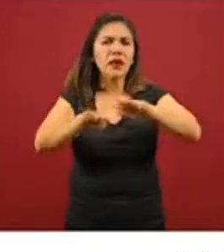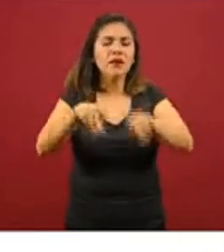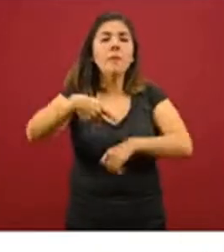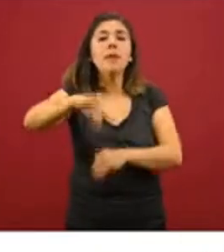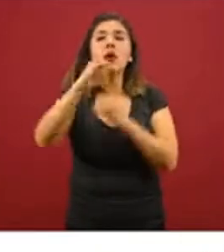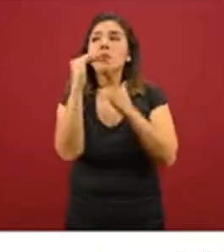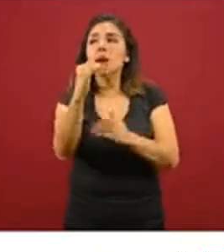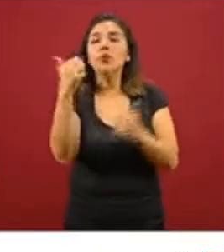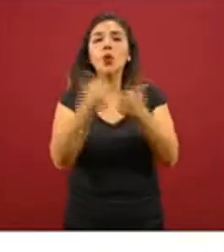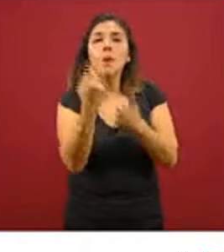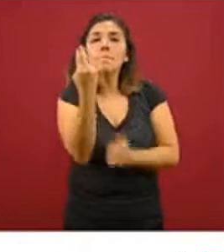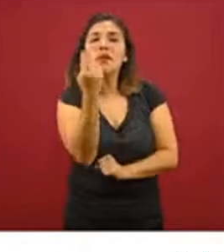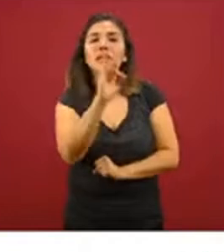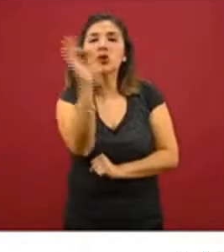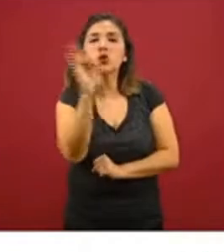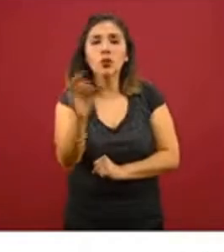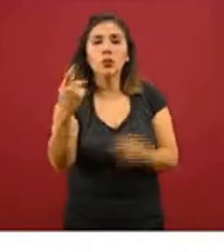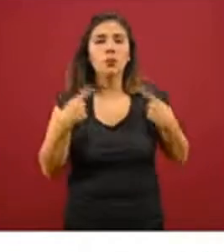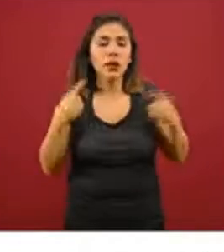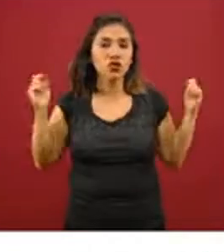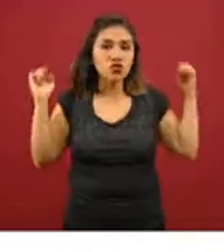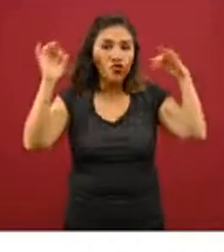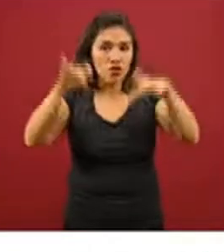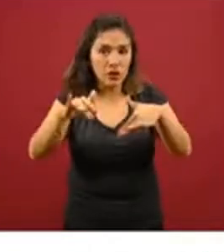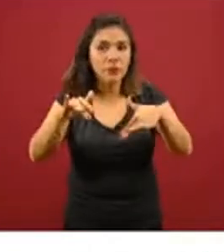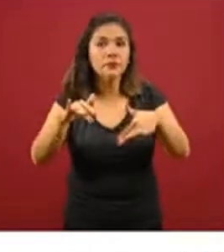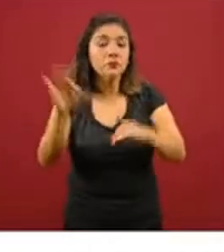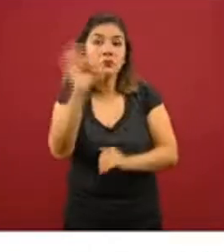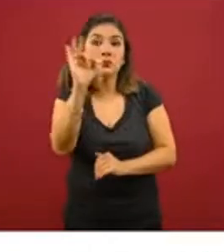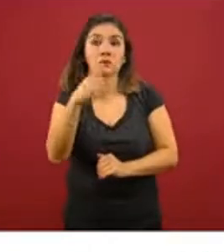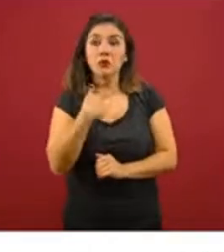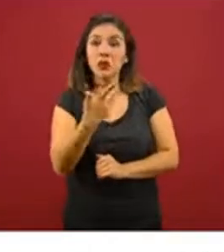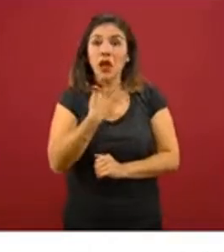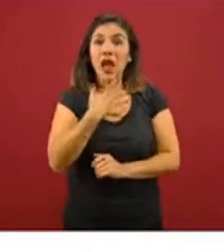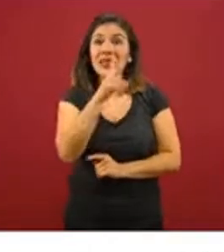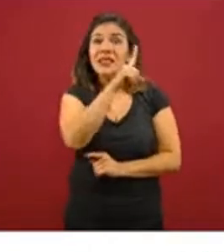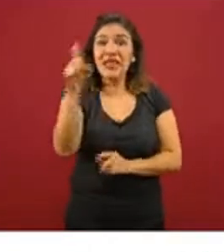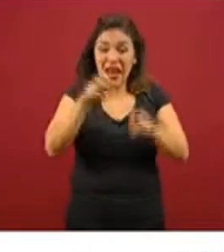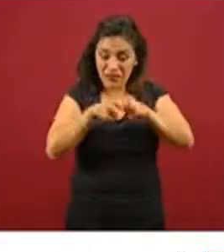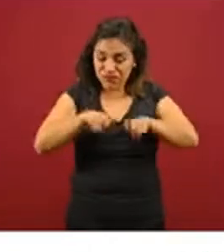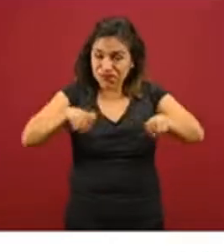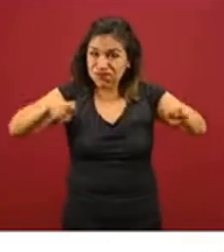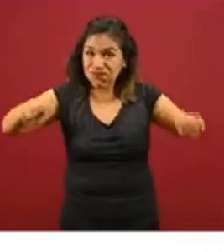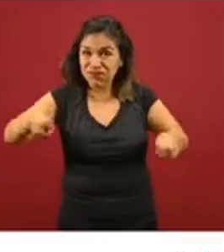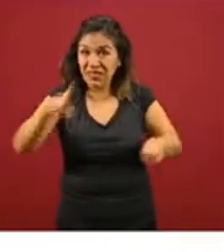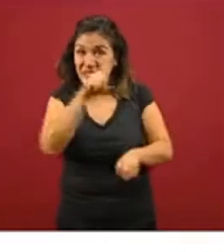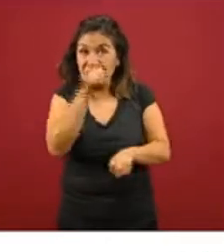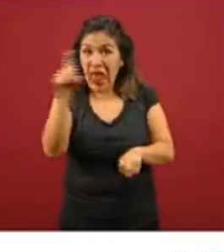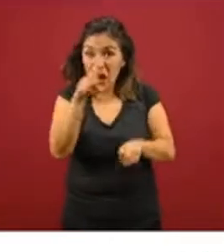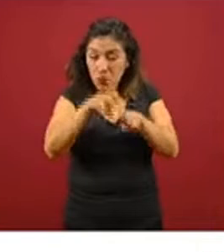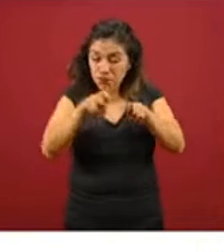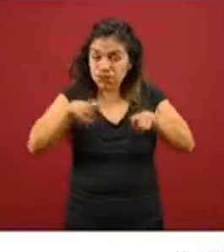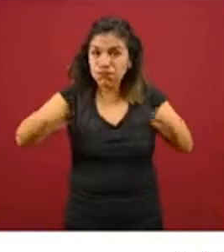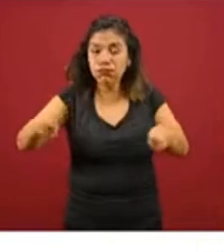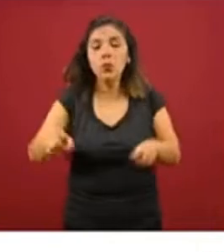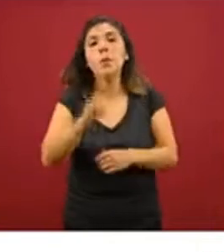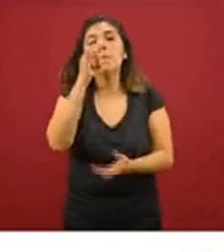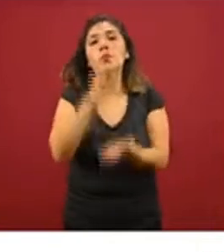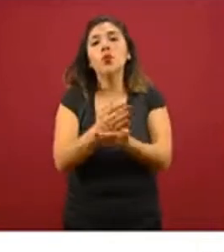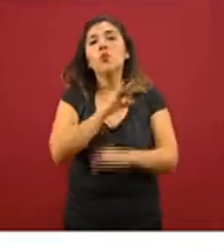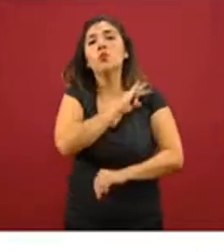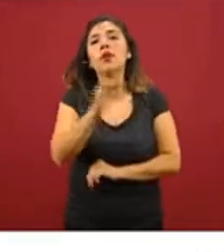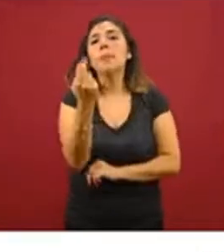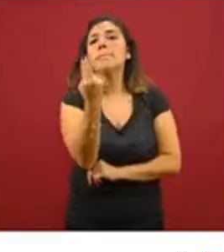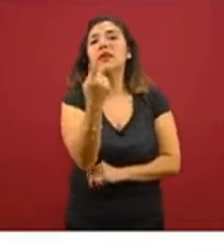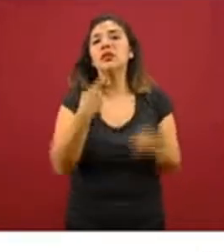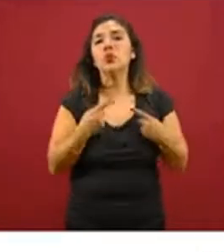solo con un 25% de aforo. Es decir, si tengo 100 butacas al interior del establecimiento, solo puedo ocupar